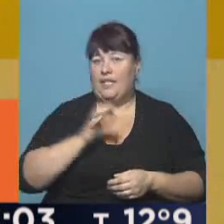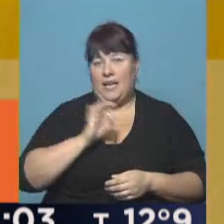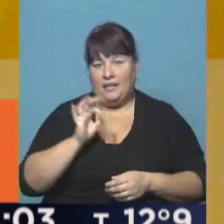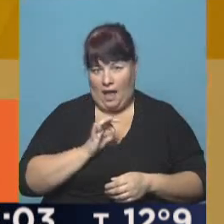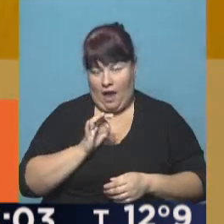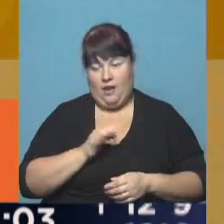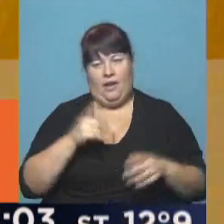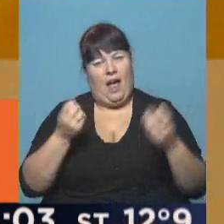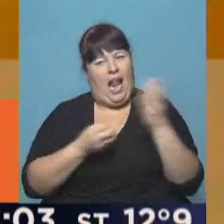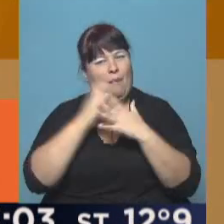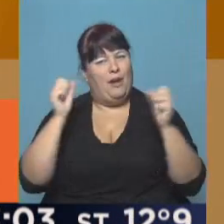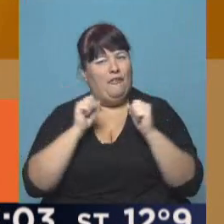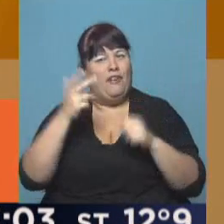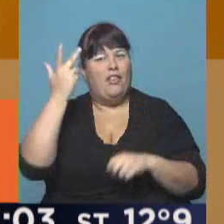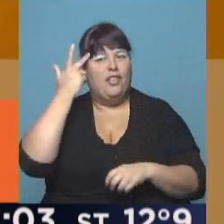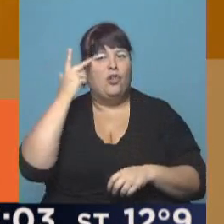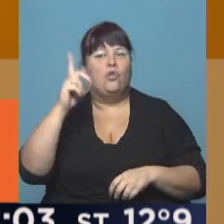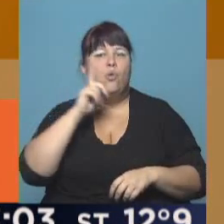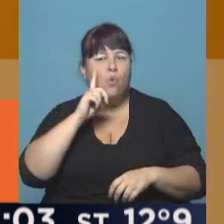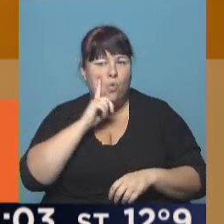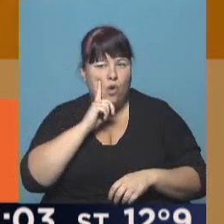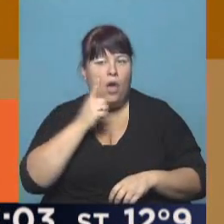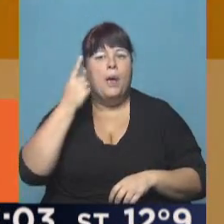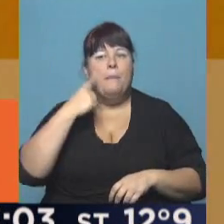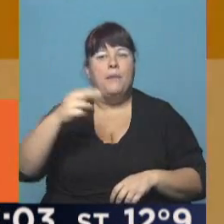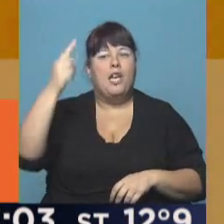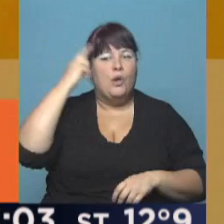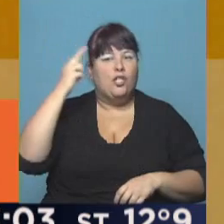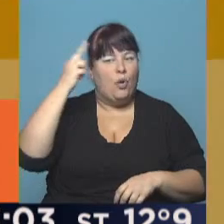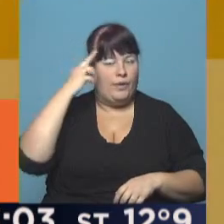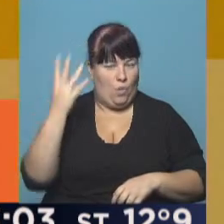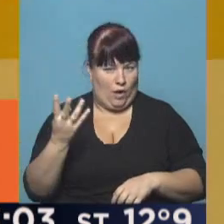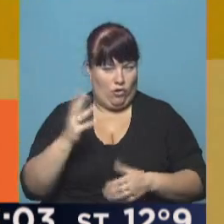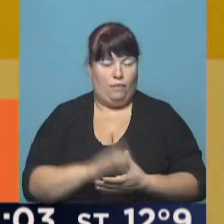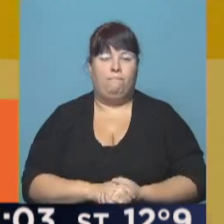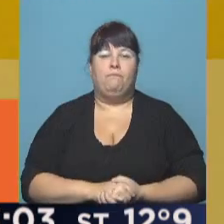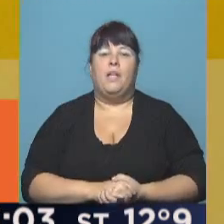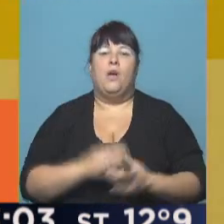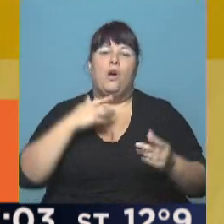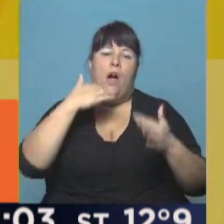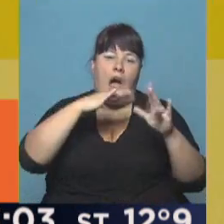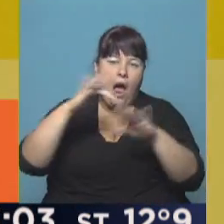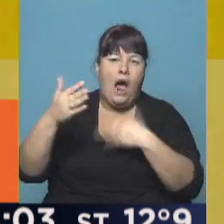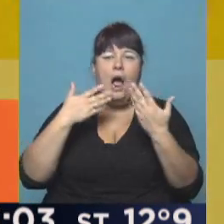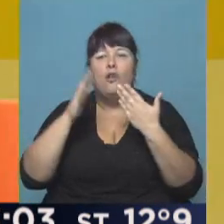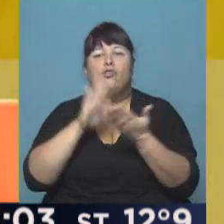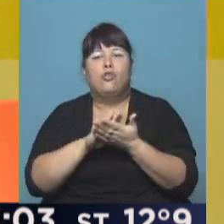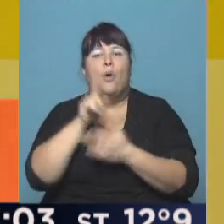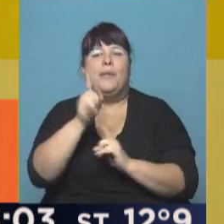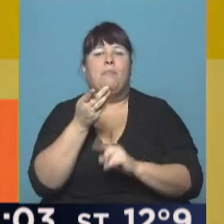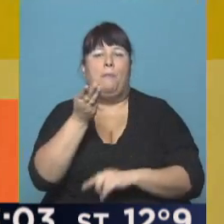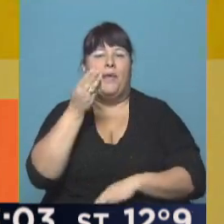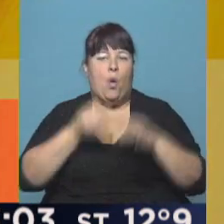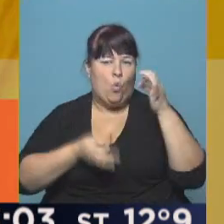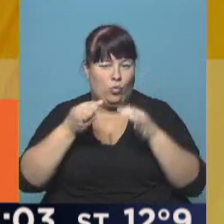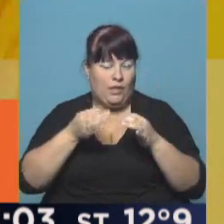atrás, aquella fría mañana del 18 de julio del año 1994. Las repercusiones tuvieron que ver con ese pedido de